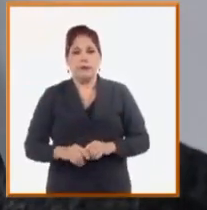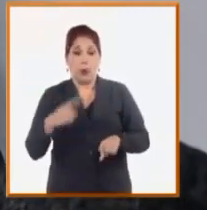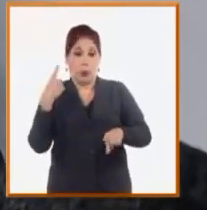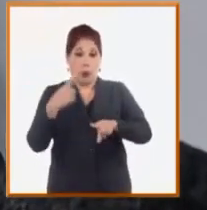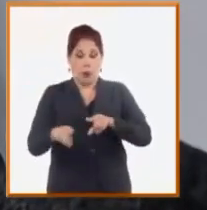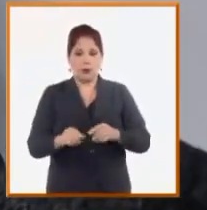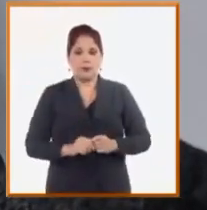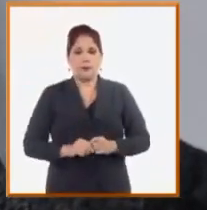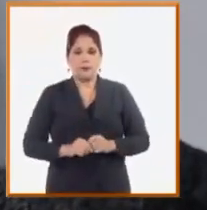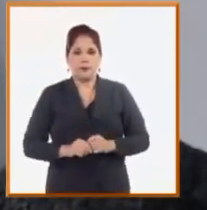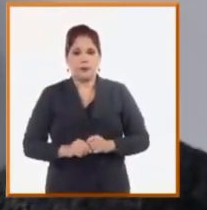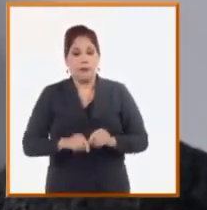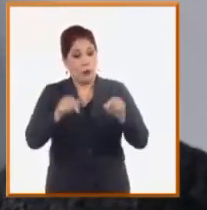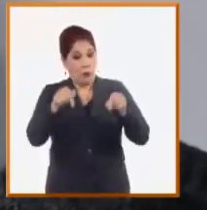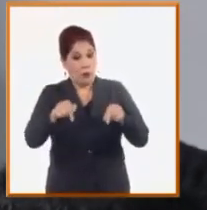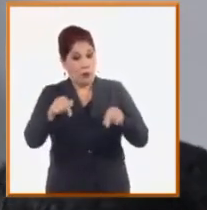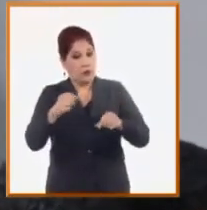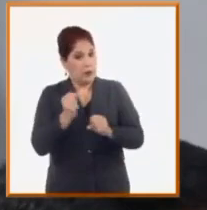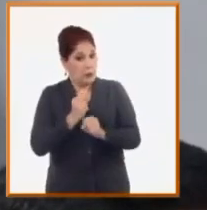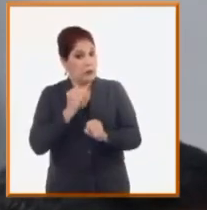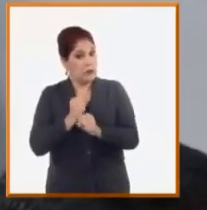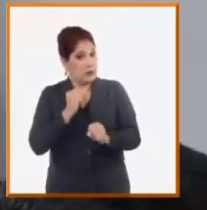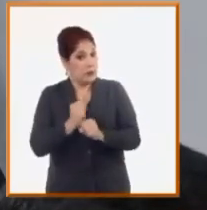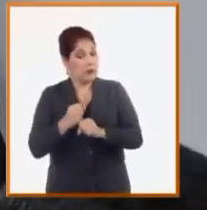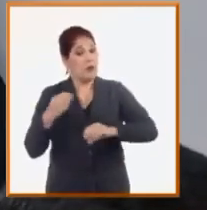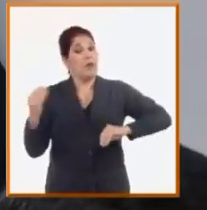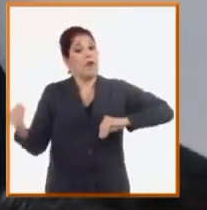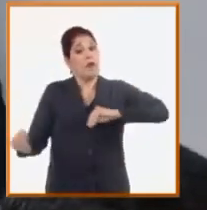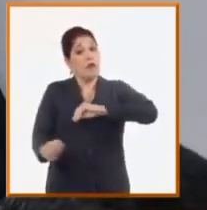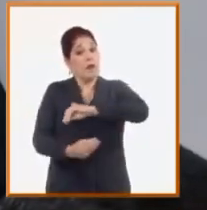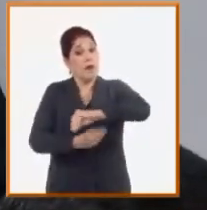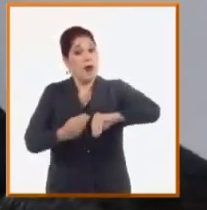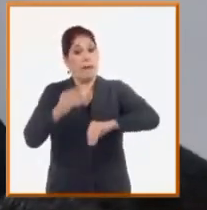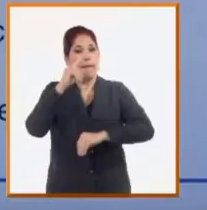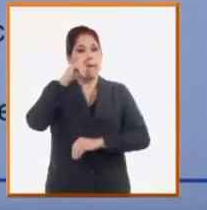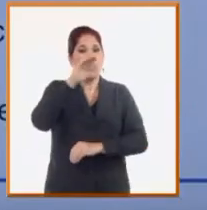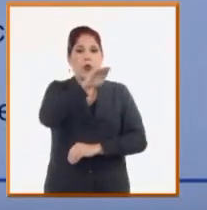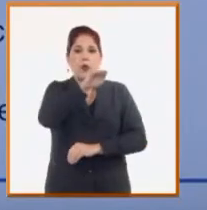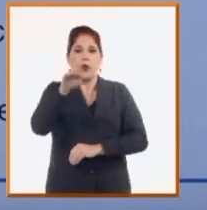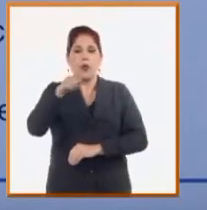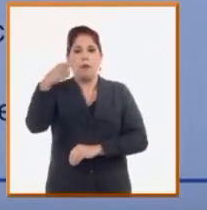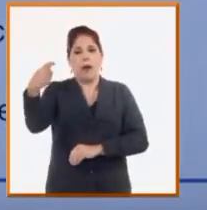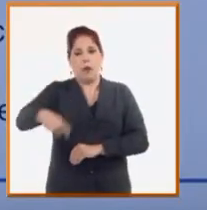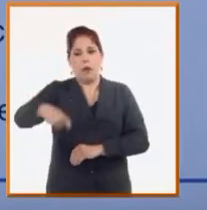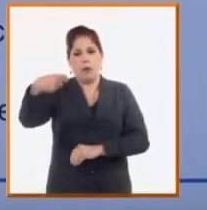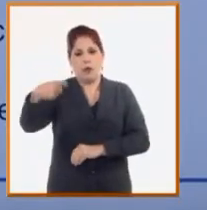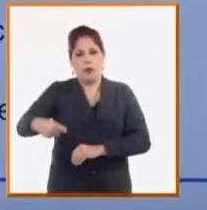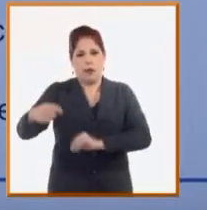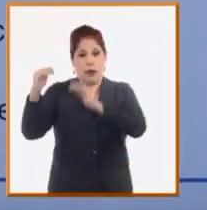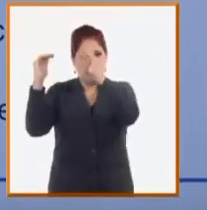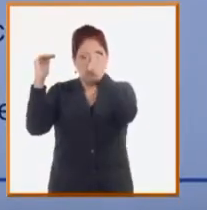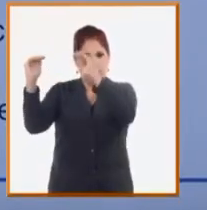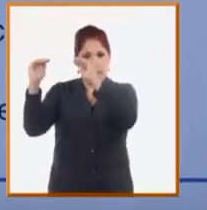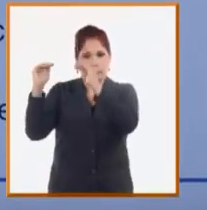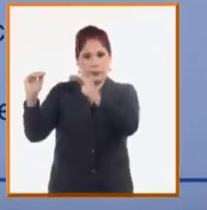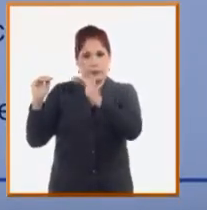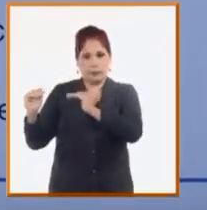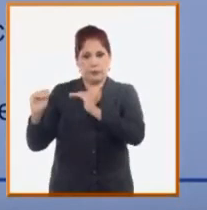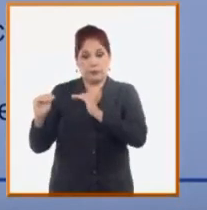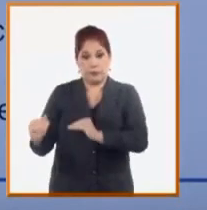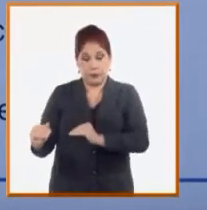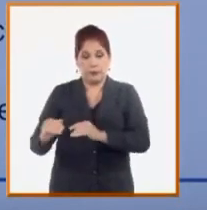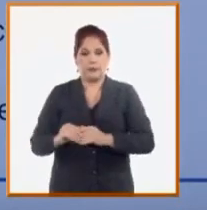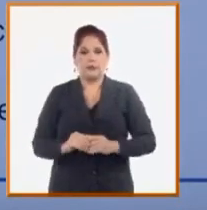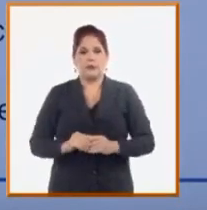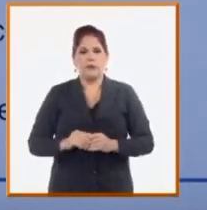Entonces, sobre esa base, hoy estamos trabajando en las transformaciones de las normas jurídicas. Hay que decir que el paquete de los